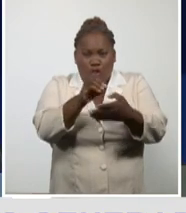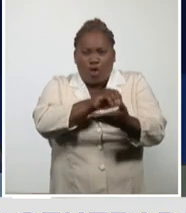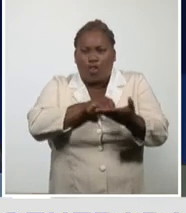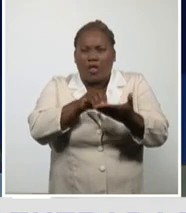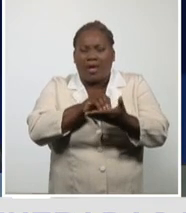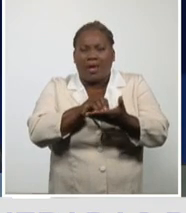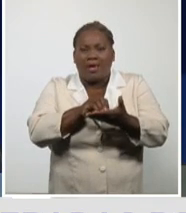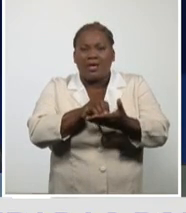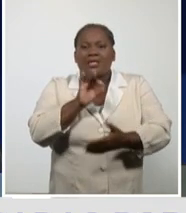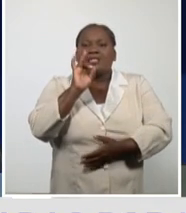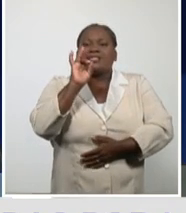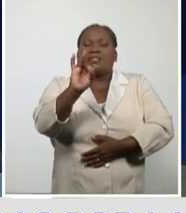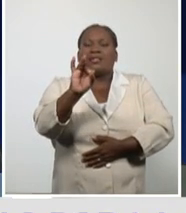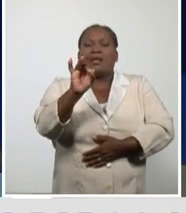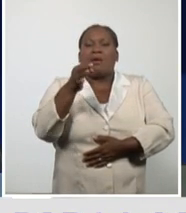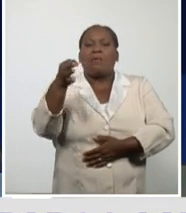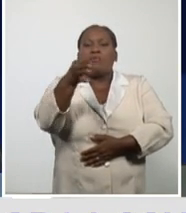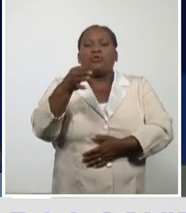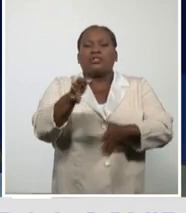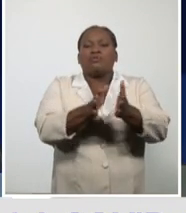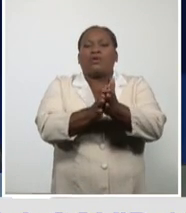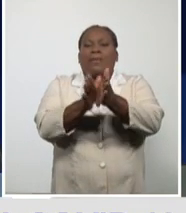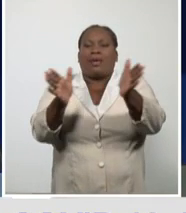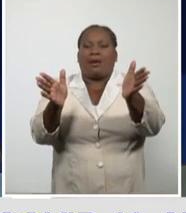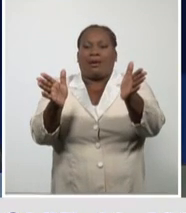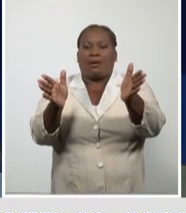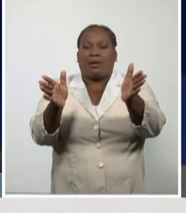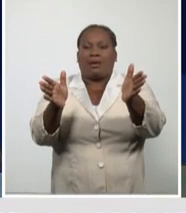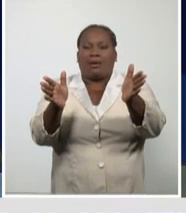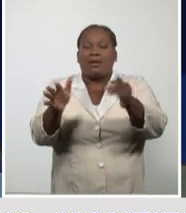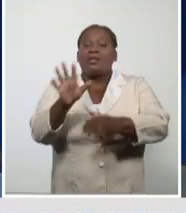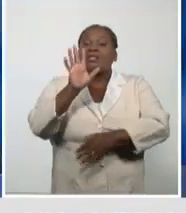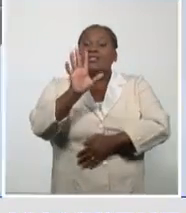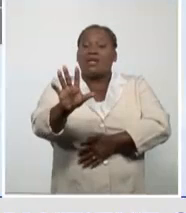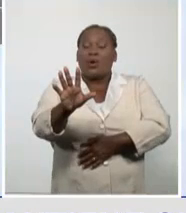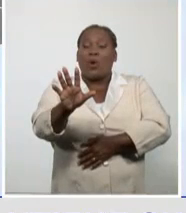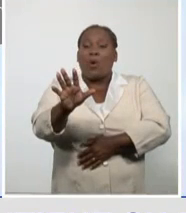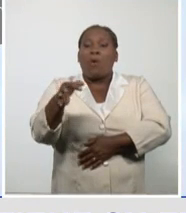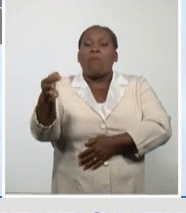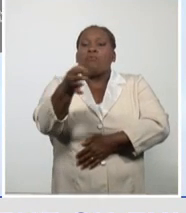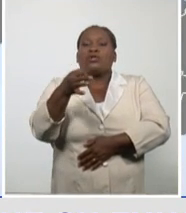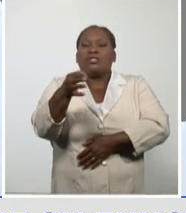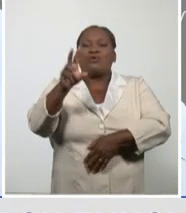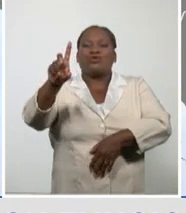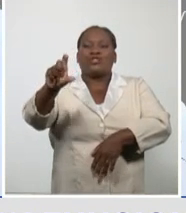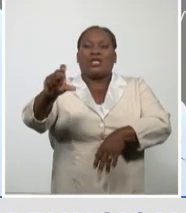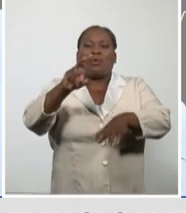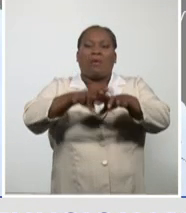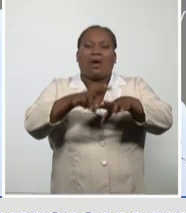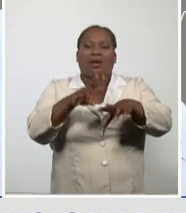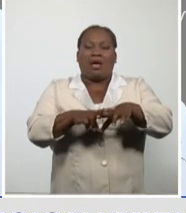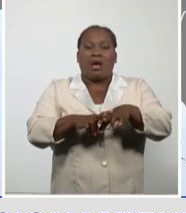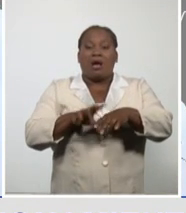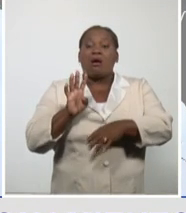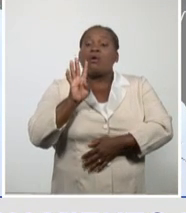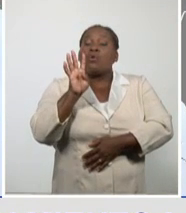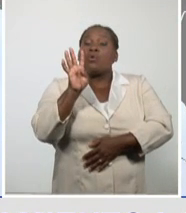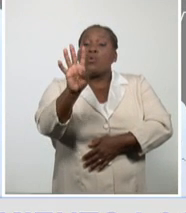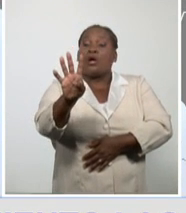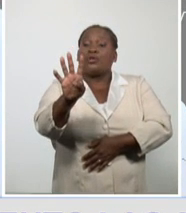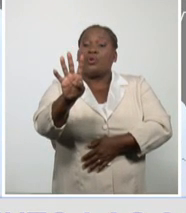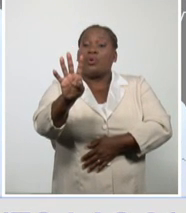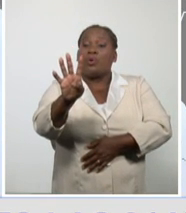7 del municipio San Miguel del Padrón, 5 del municipio Centro Habana, 4 del